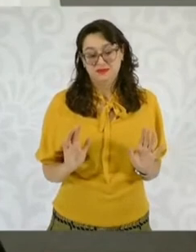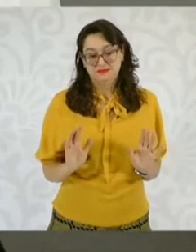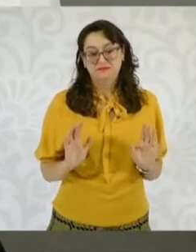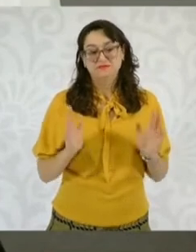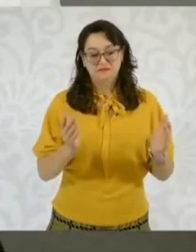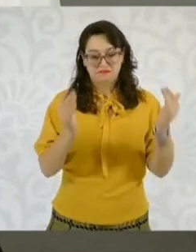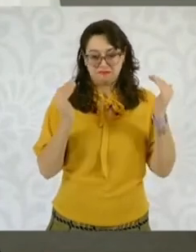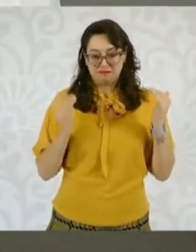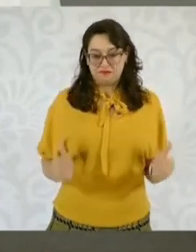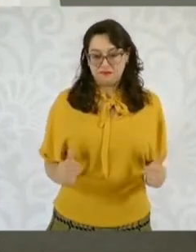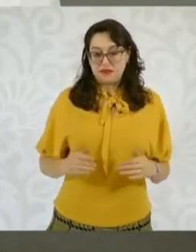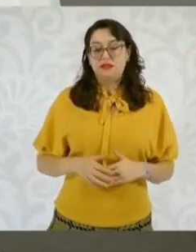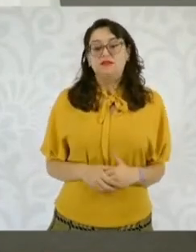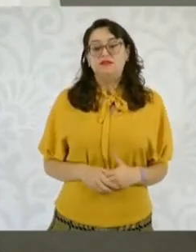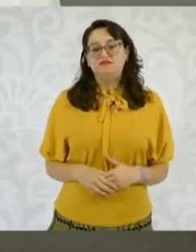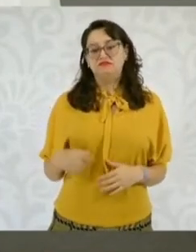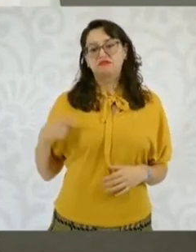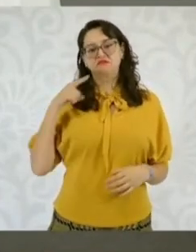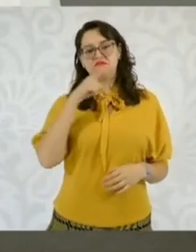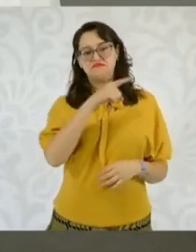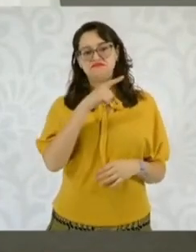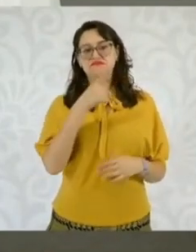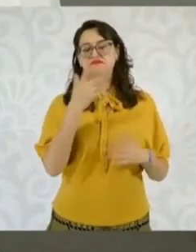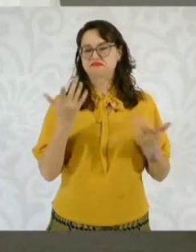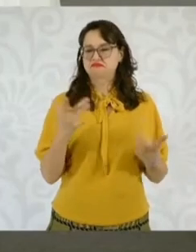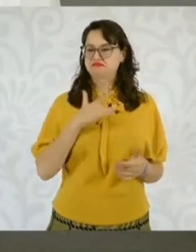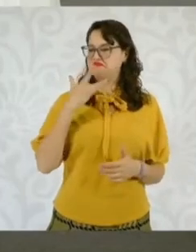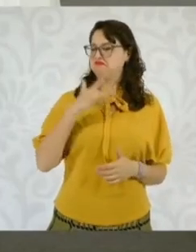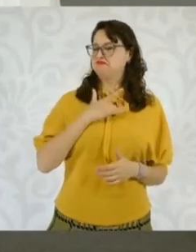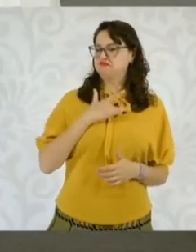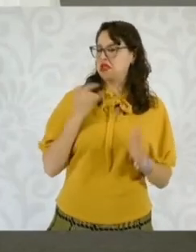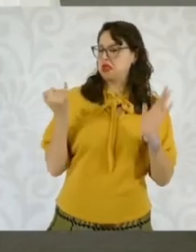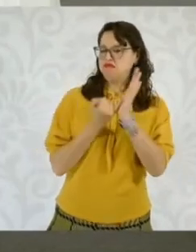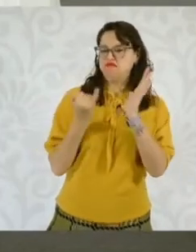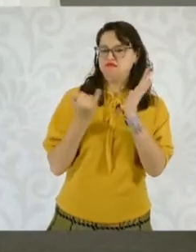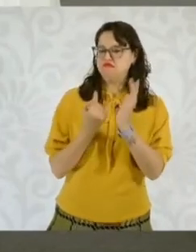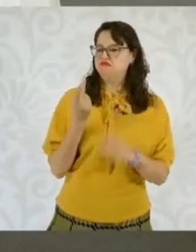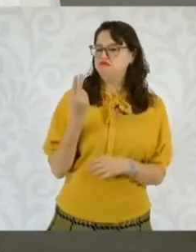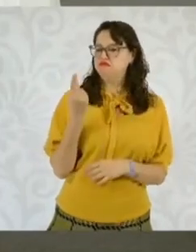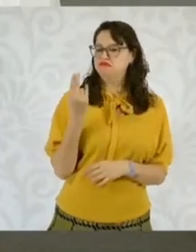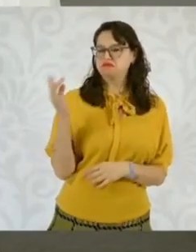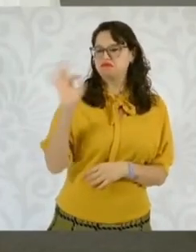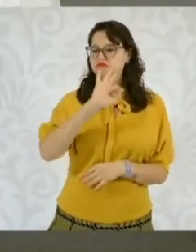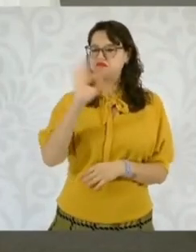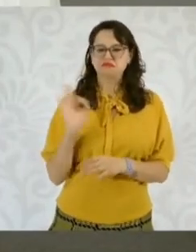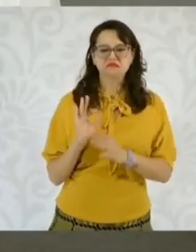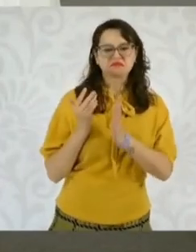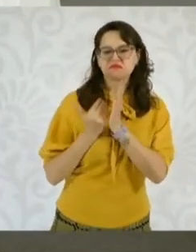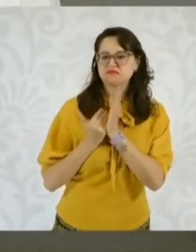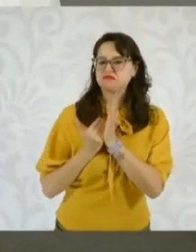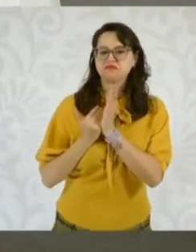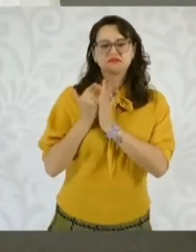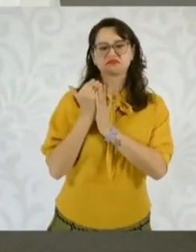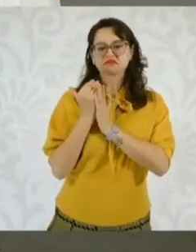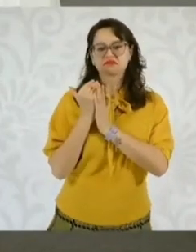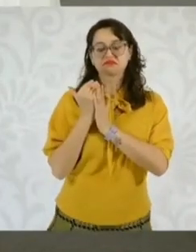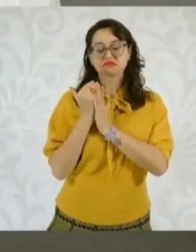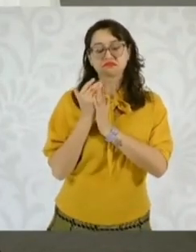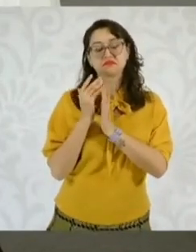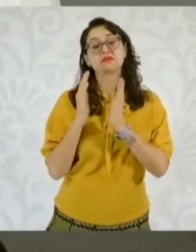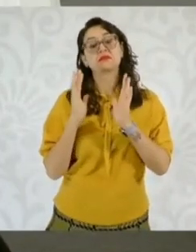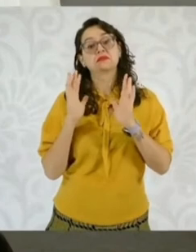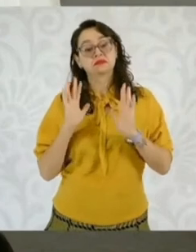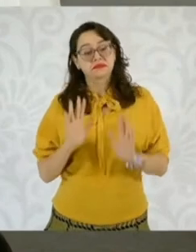Entonces, si se llegara a imponer este arancel de 25%, hay que tomar en cuenta, además de lo que ya les